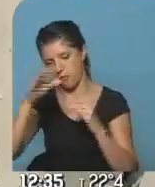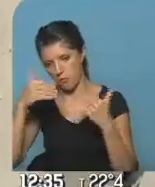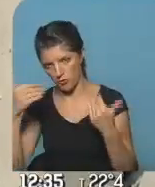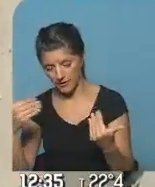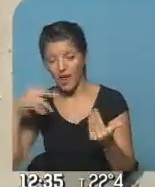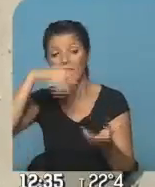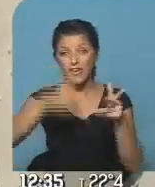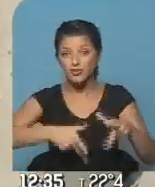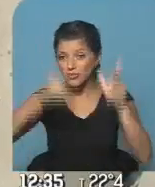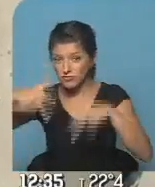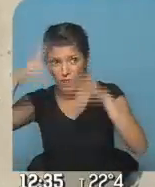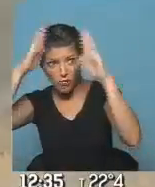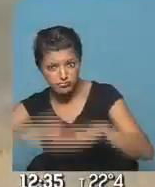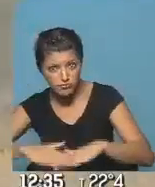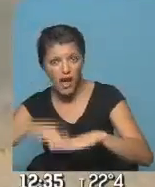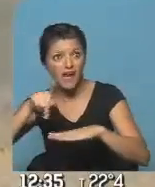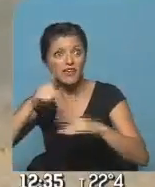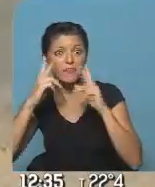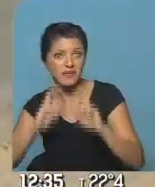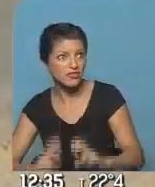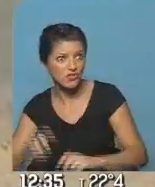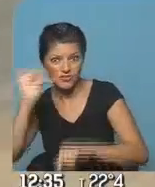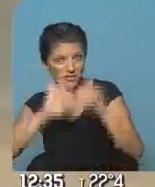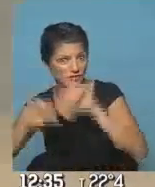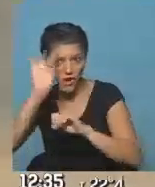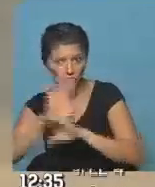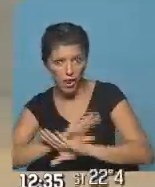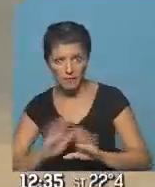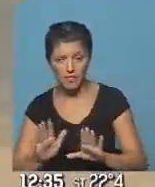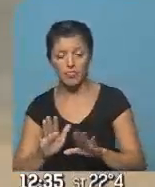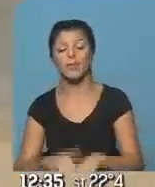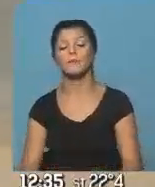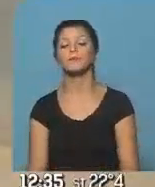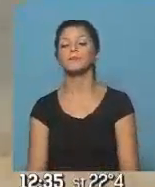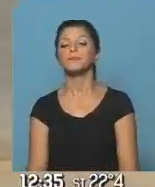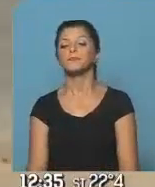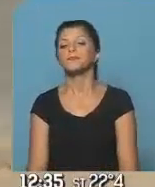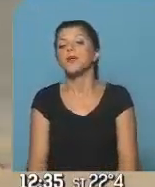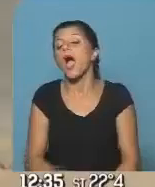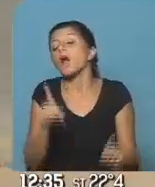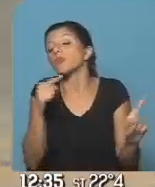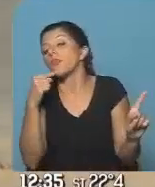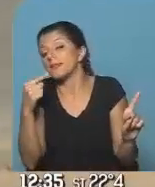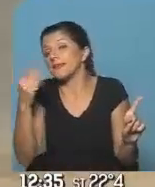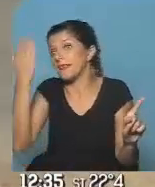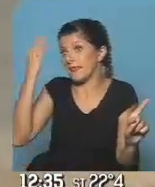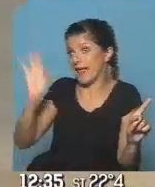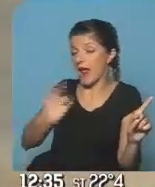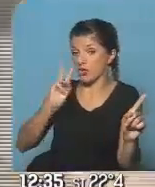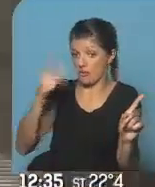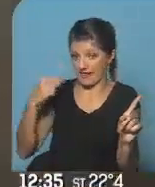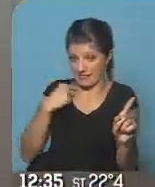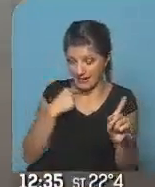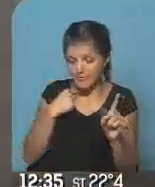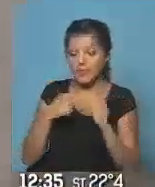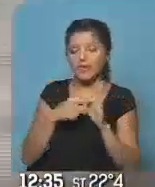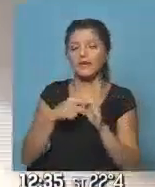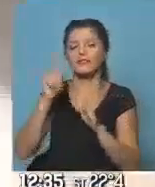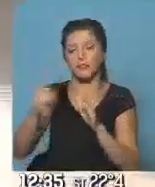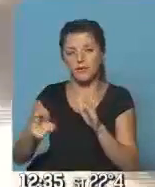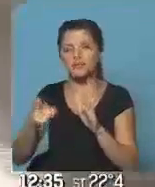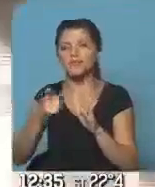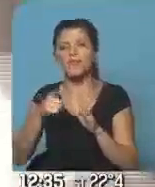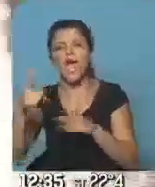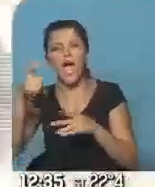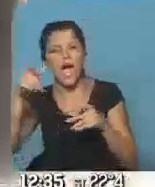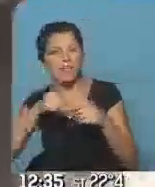investigación científica. En teoría, al menos desde 2013, cuando tras otro ataque químico con